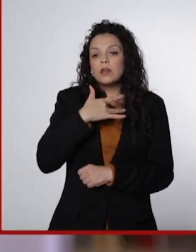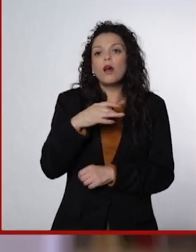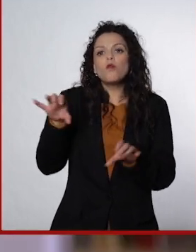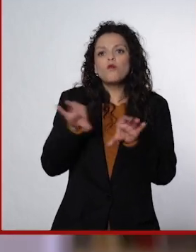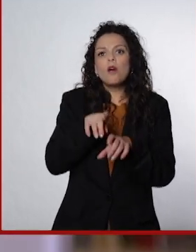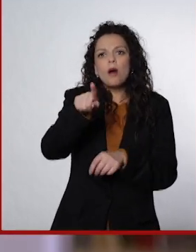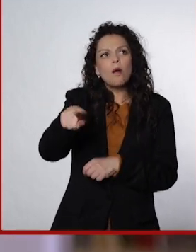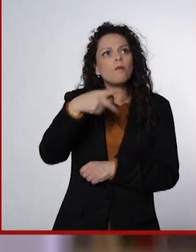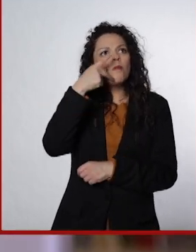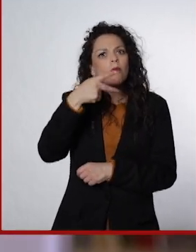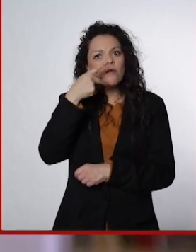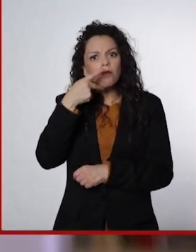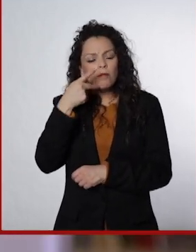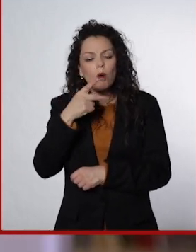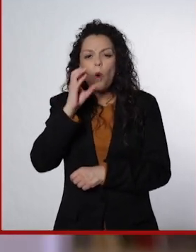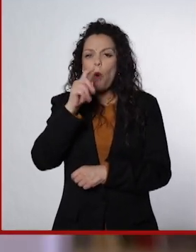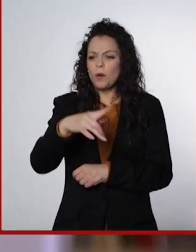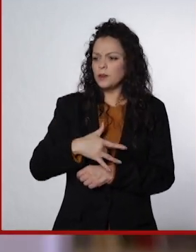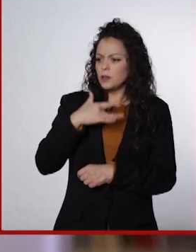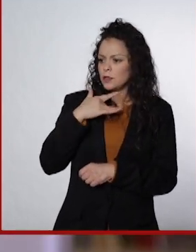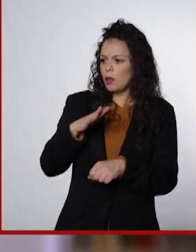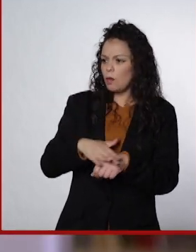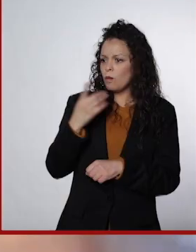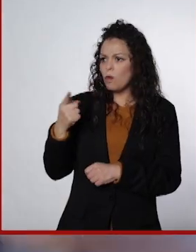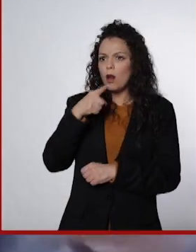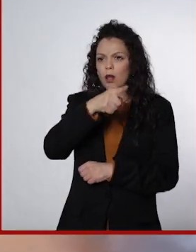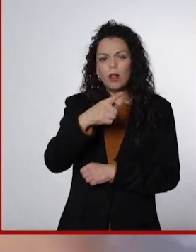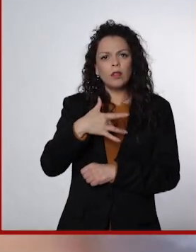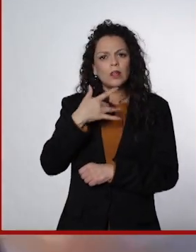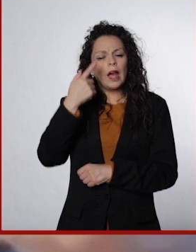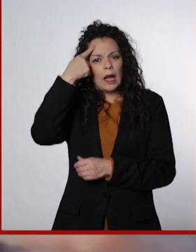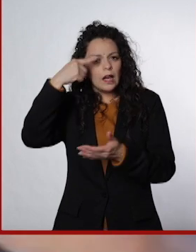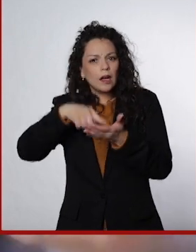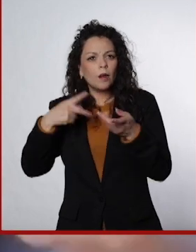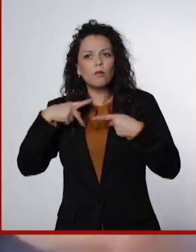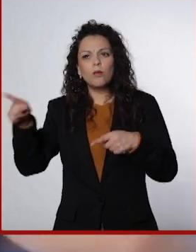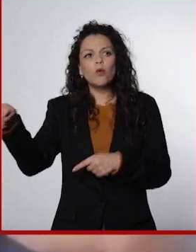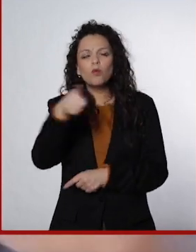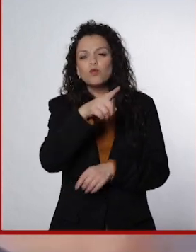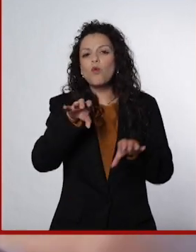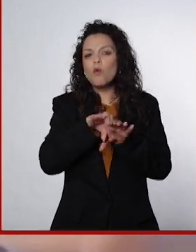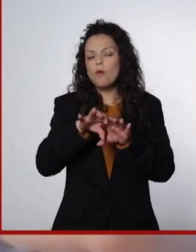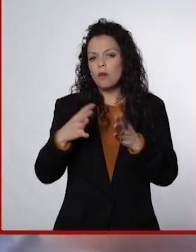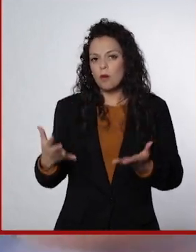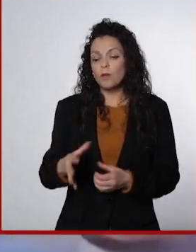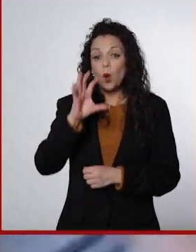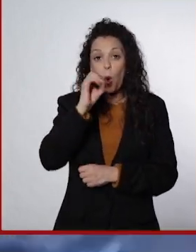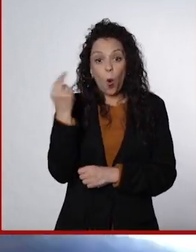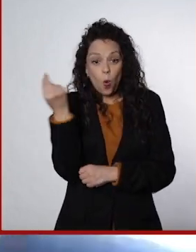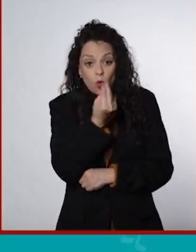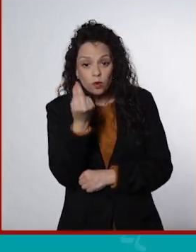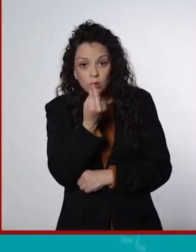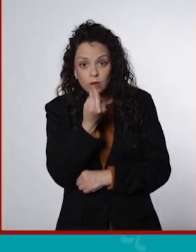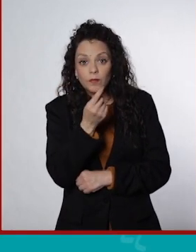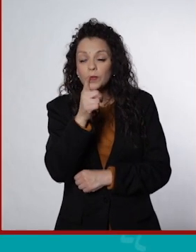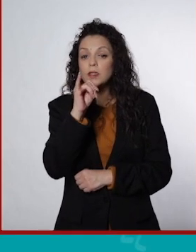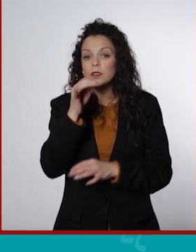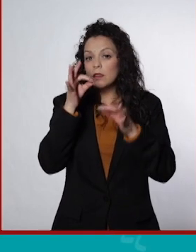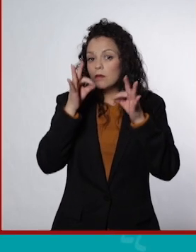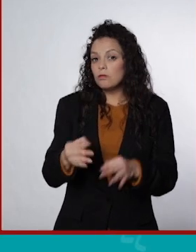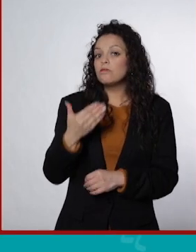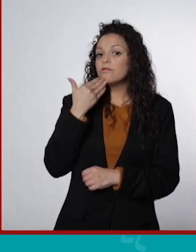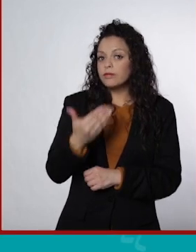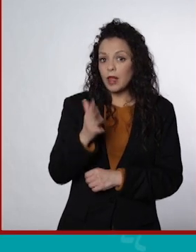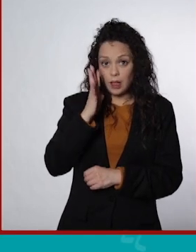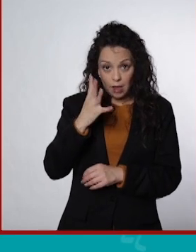cuentas, sientes por lo que esperabas que hicieran o no hicieran los demás, y sientes por si tus necesidades están satisfechas o no. Aquí tengo una tablita que